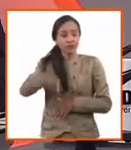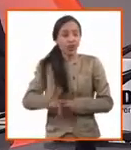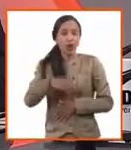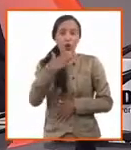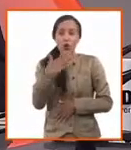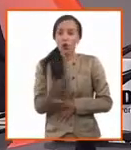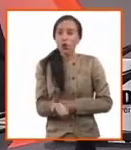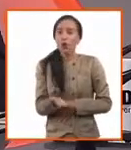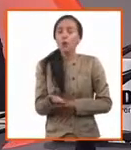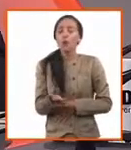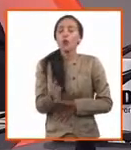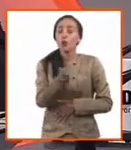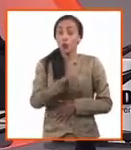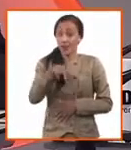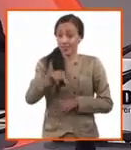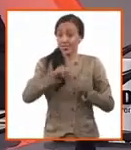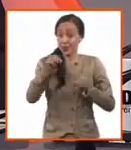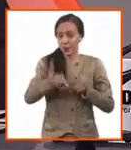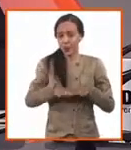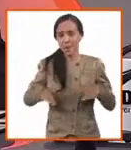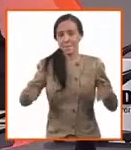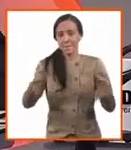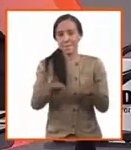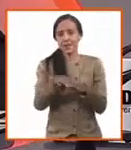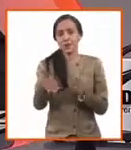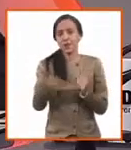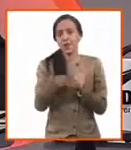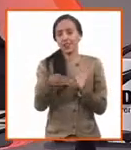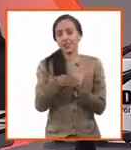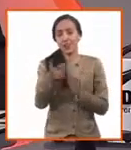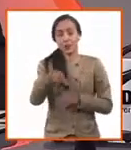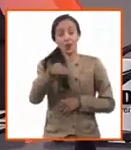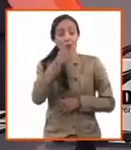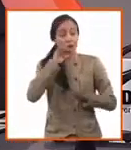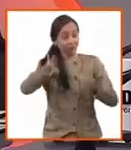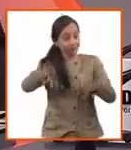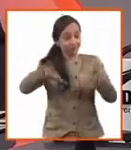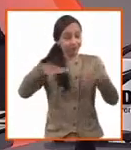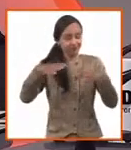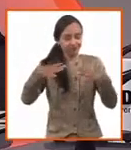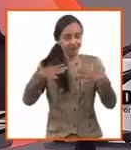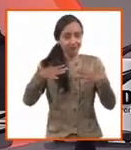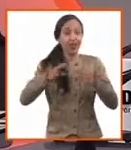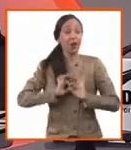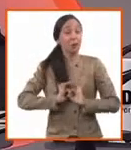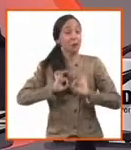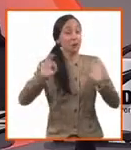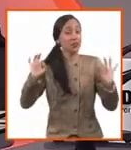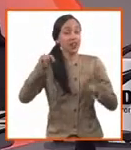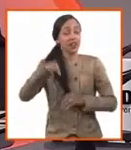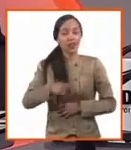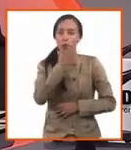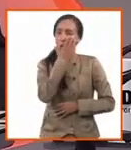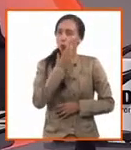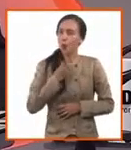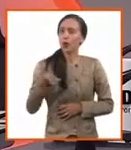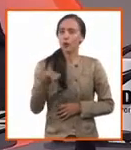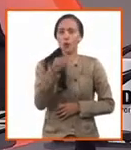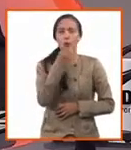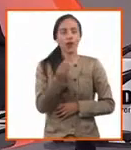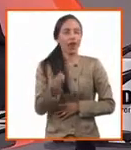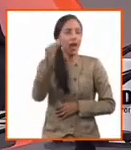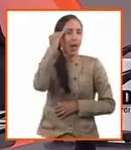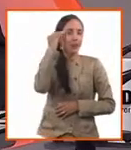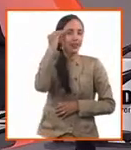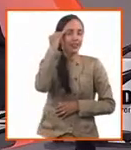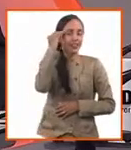su ideario. Pues de eso estaremos hablando esta tarde. A ustedes los invito a que nos acompañen. Invitación especial para los jóvenes también, para que nos